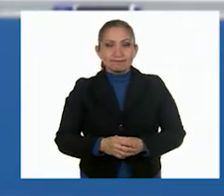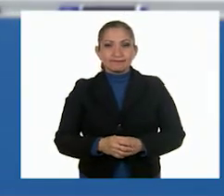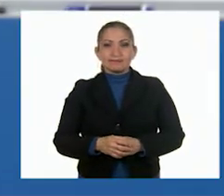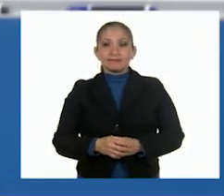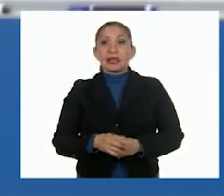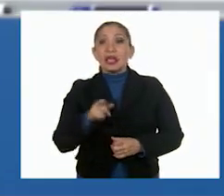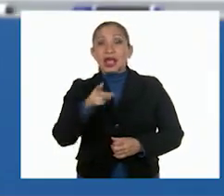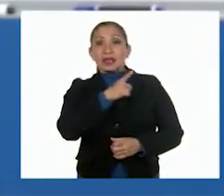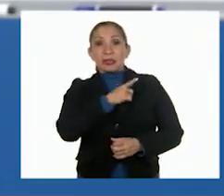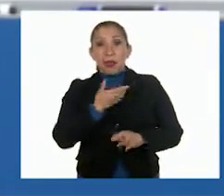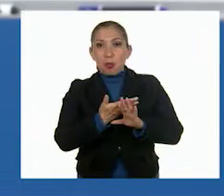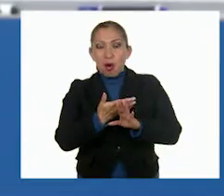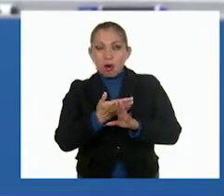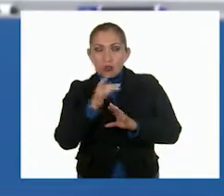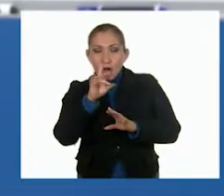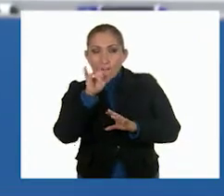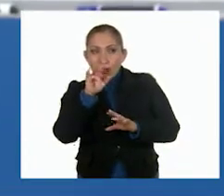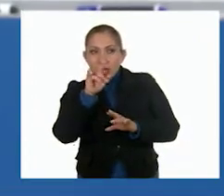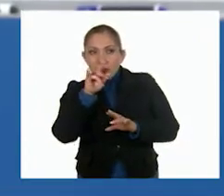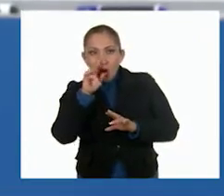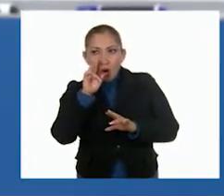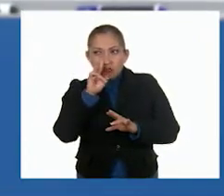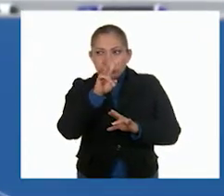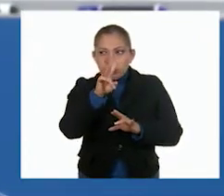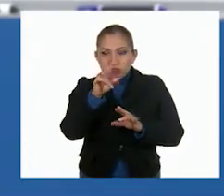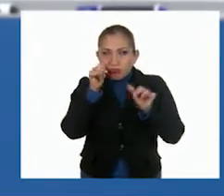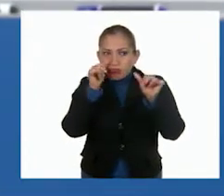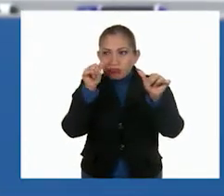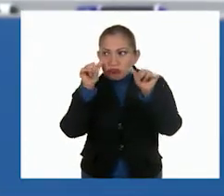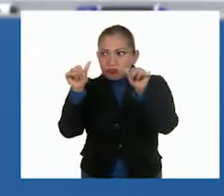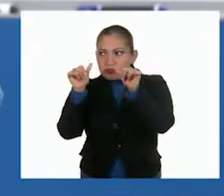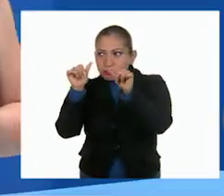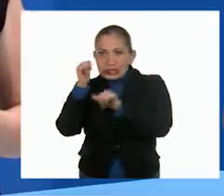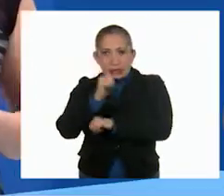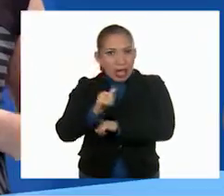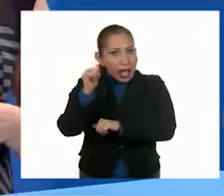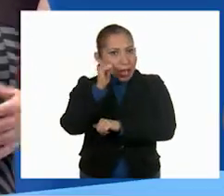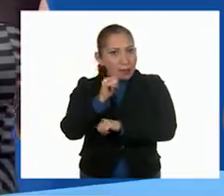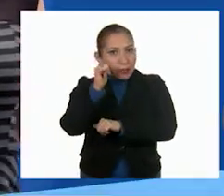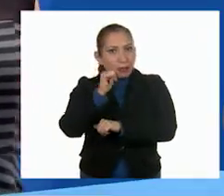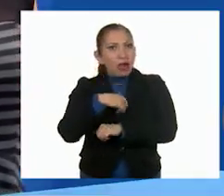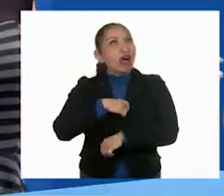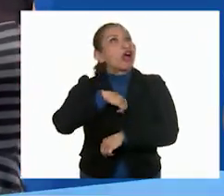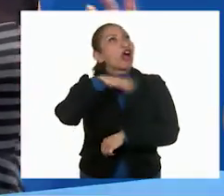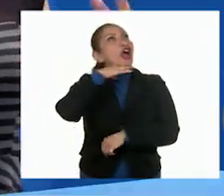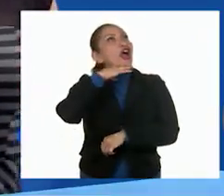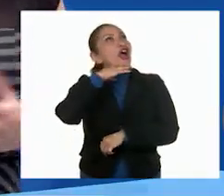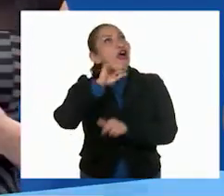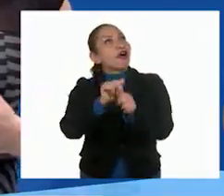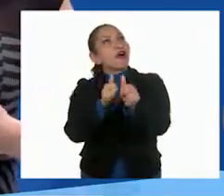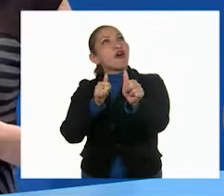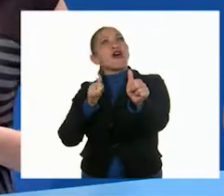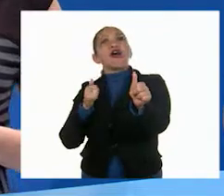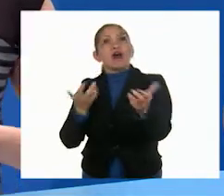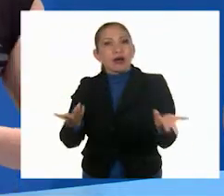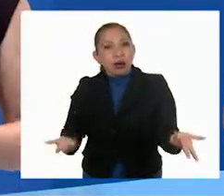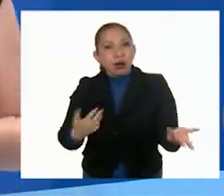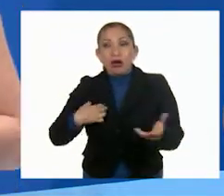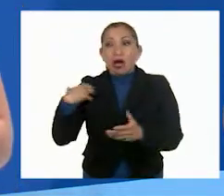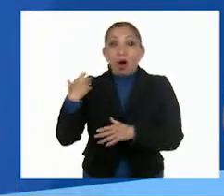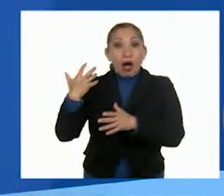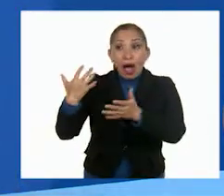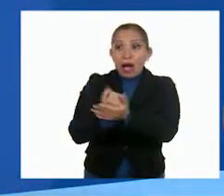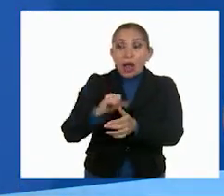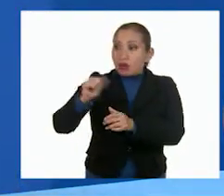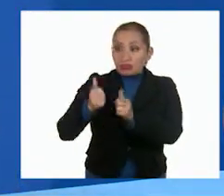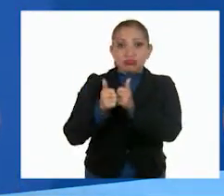que estar muy vivos y despiertos y abusados. Eso, así, porque si no te vas quedando atrás, ¿verdad? Más atrás de los demás.